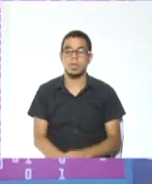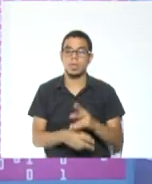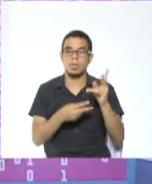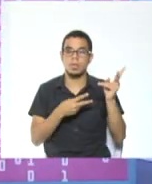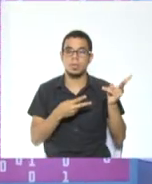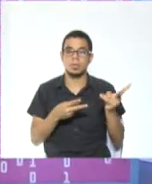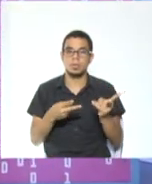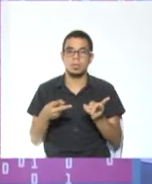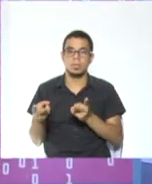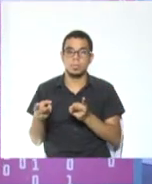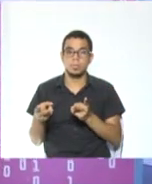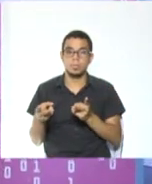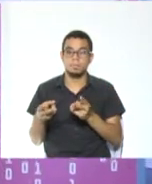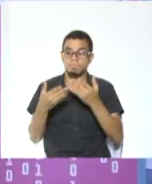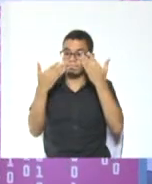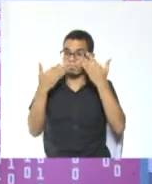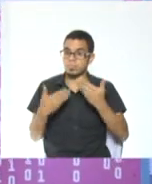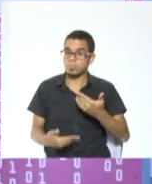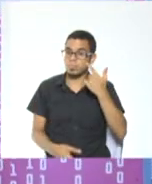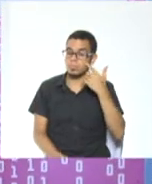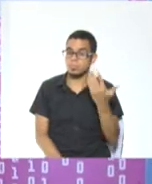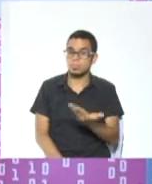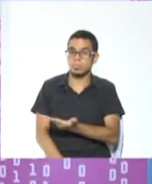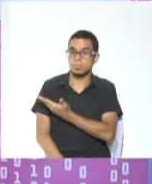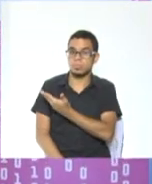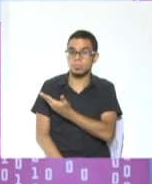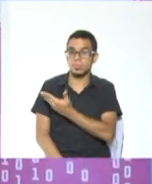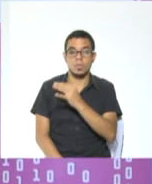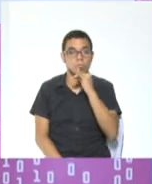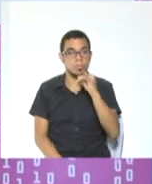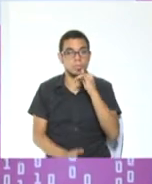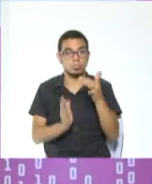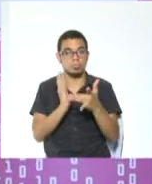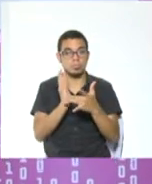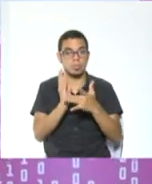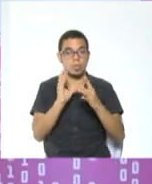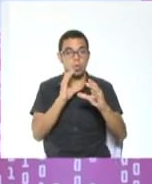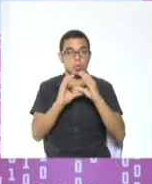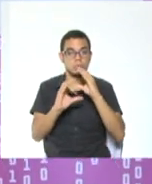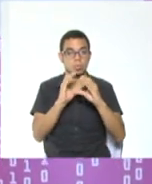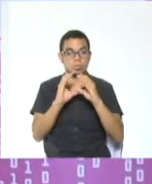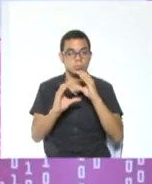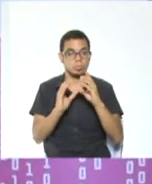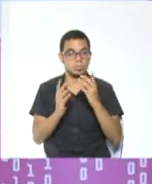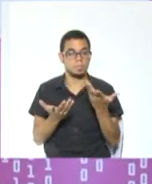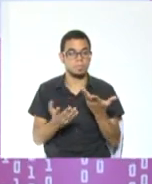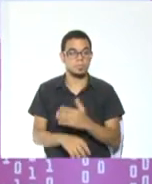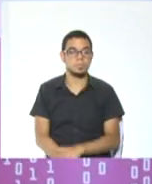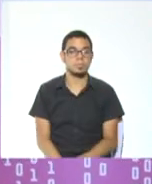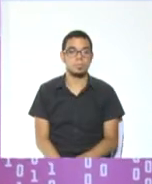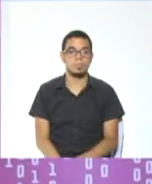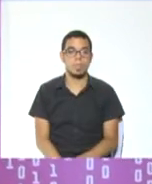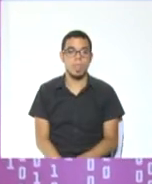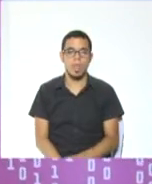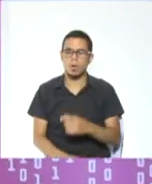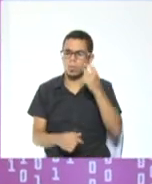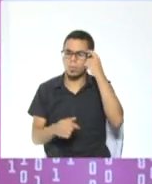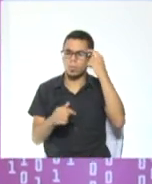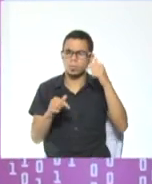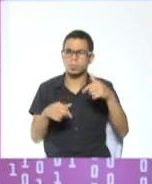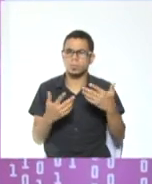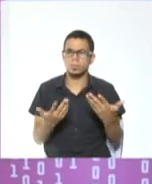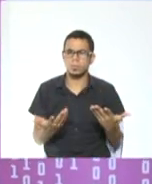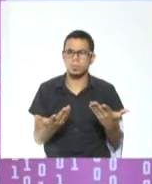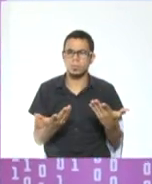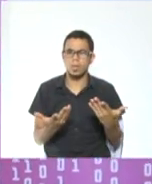Bienvenidos, les saluda Eduardo Huiza de la Fundación Bolivariana de Informática y Telemática, Fundavit. En el segmento de hoy nos